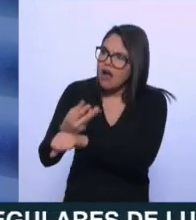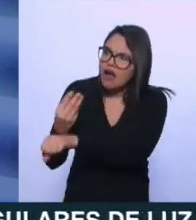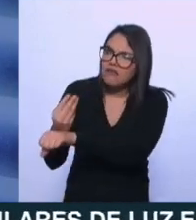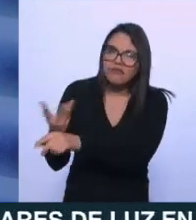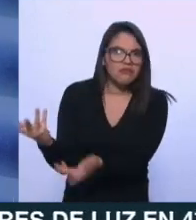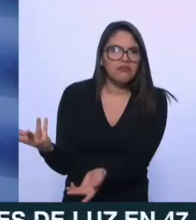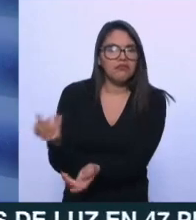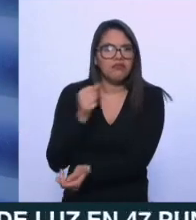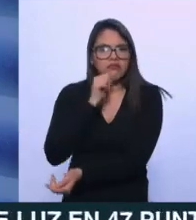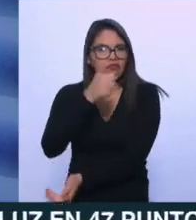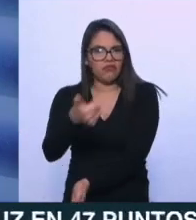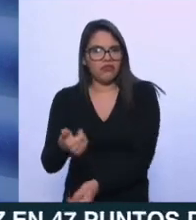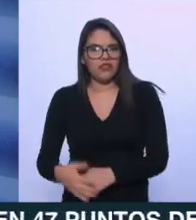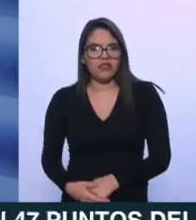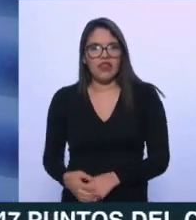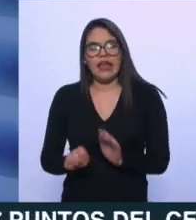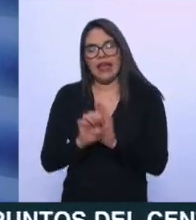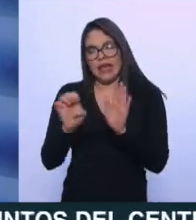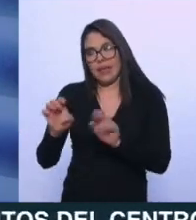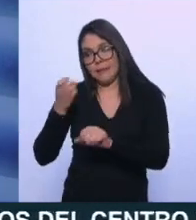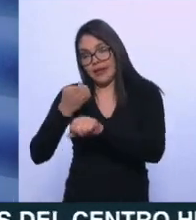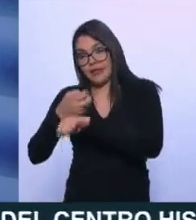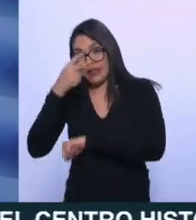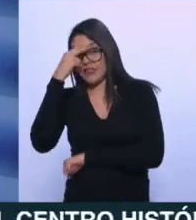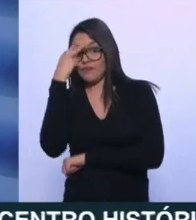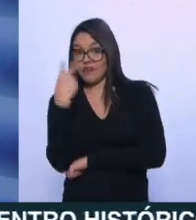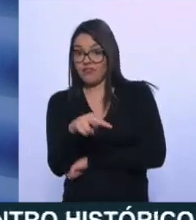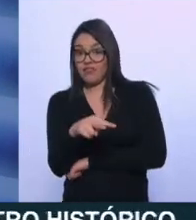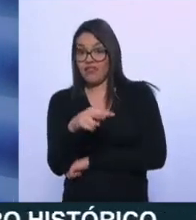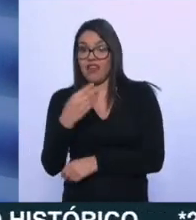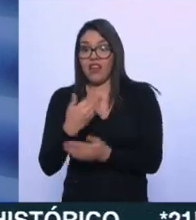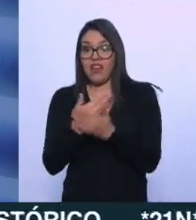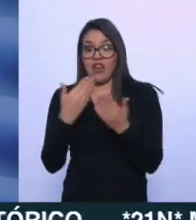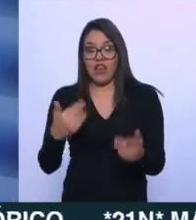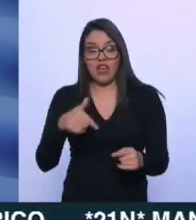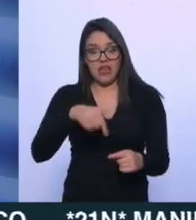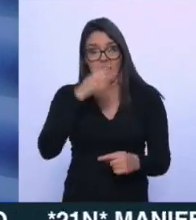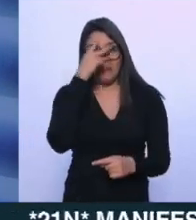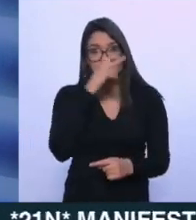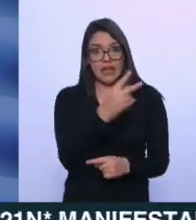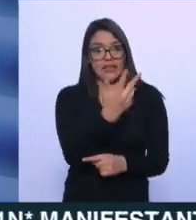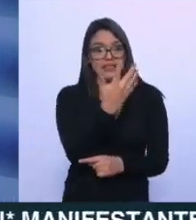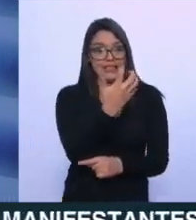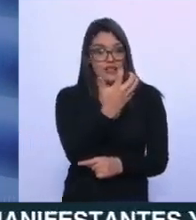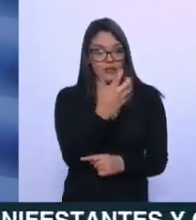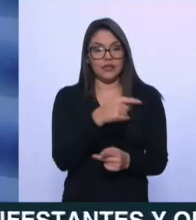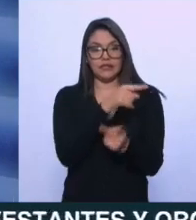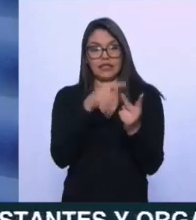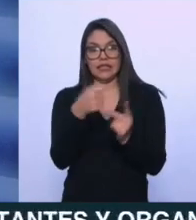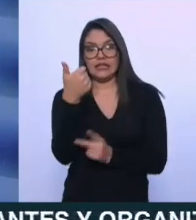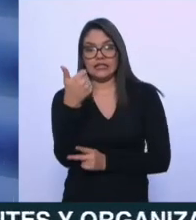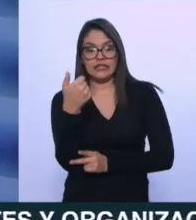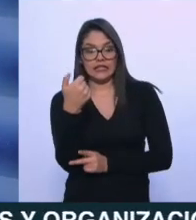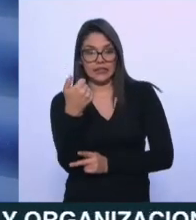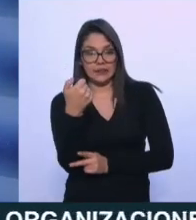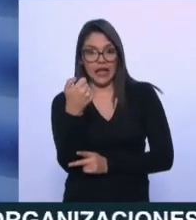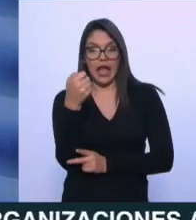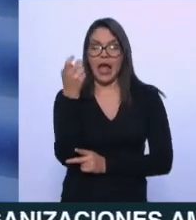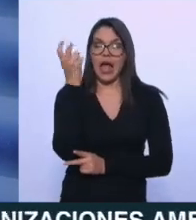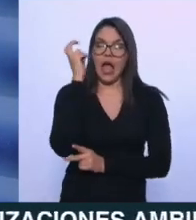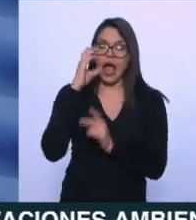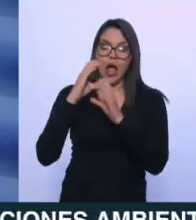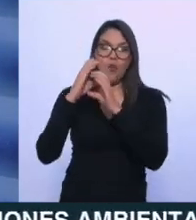la tarifa del transporte público concesionado en la ciudad? Es 5 pesos en microbuses y combis, 6 en autobuses y en